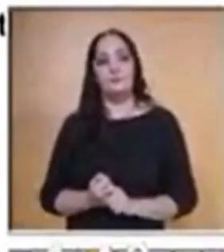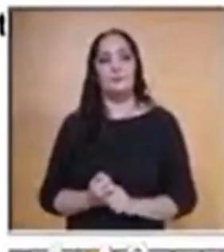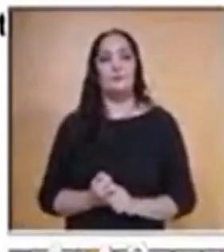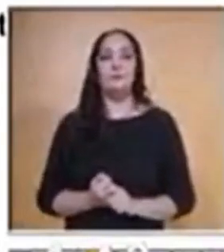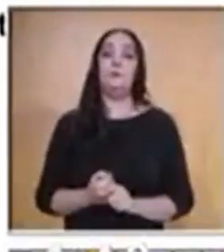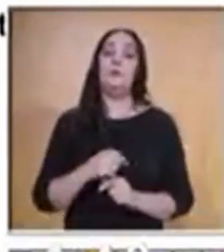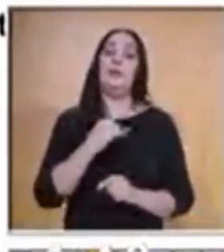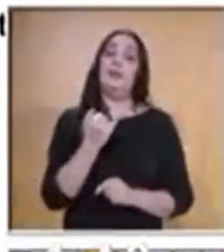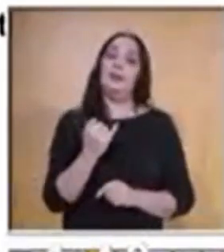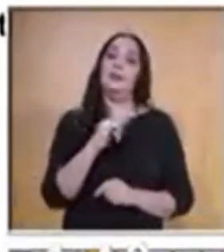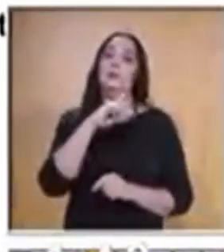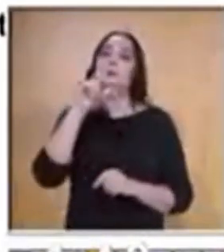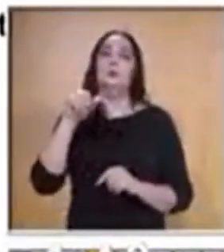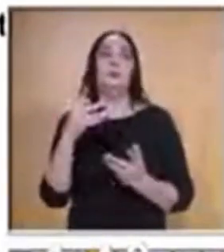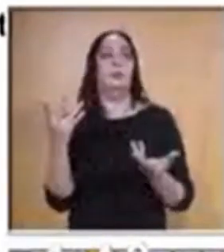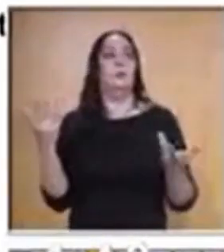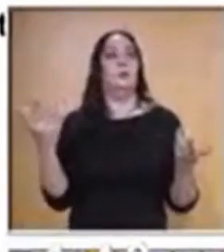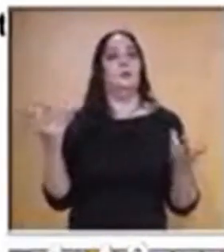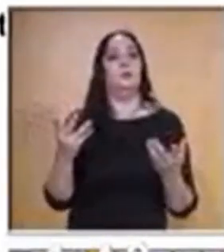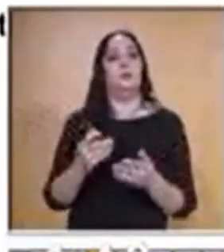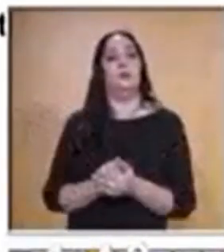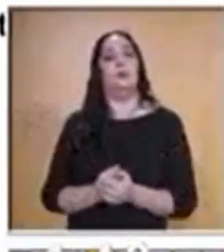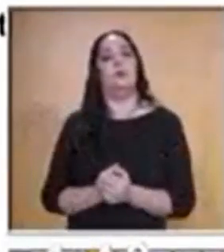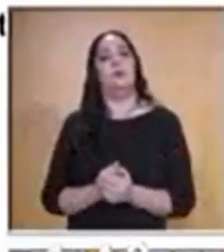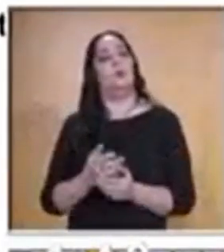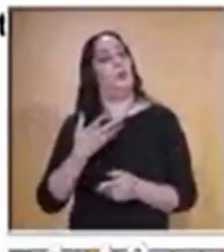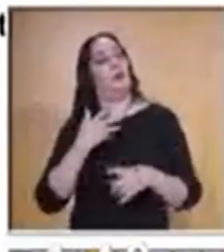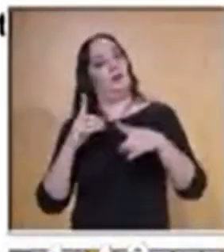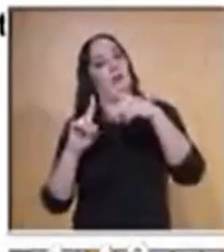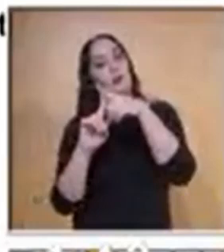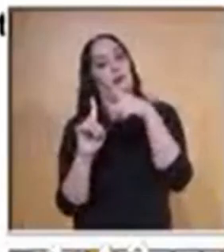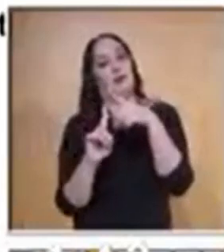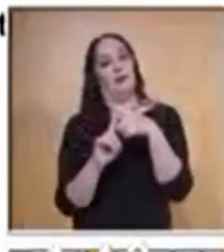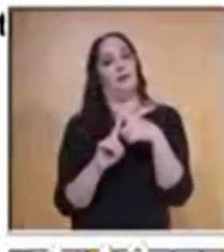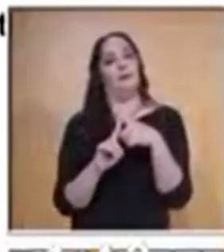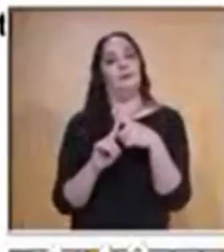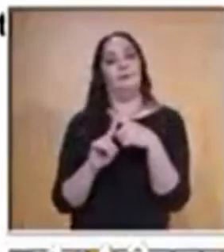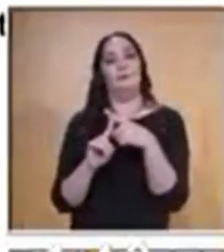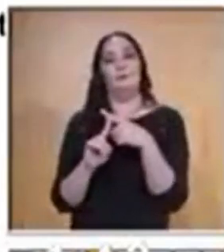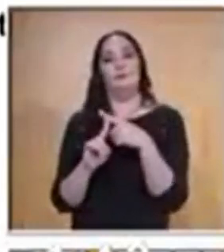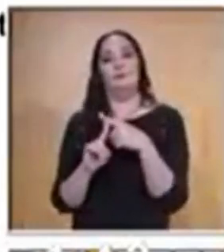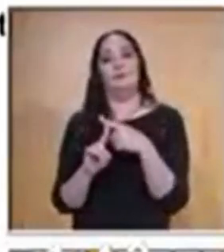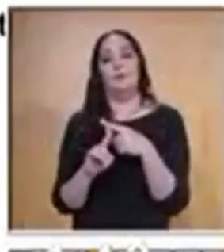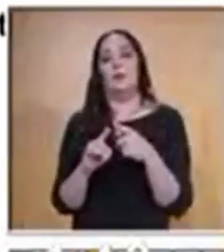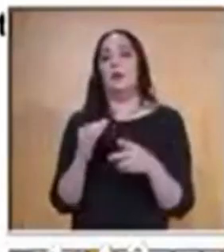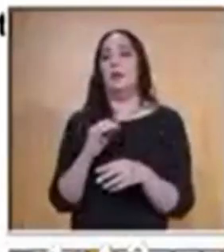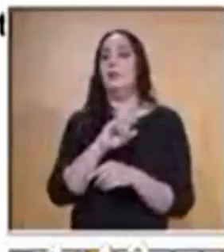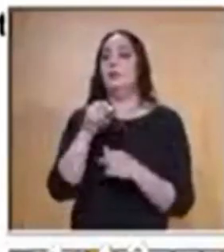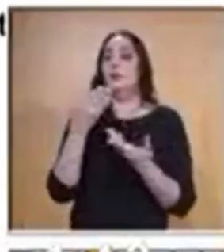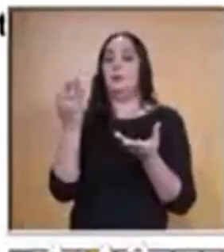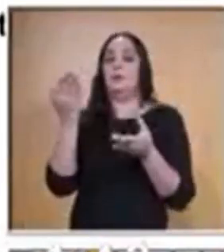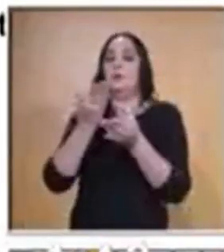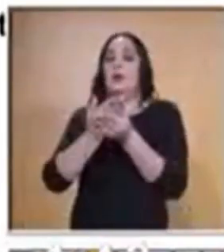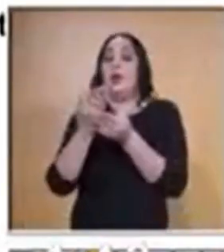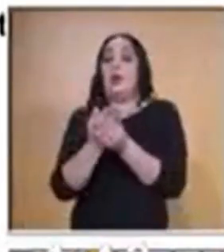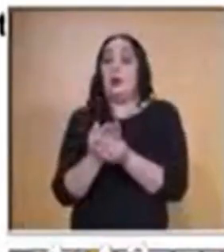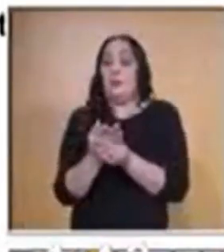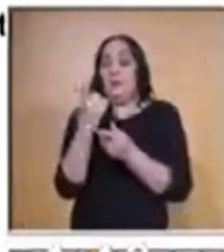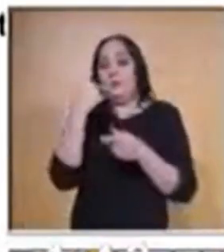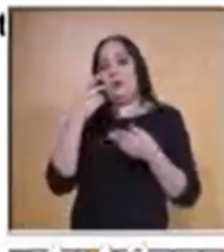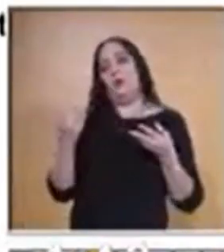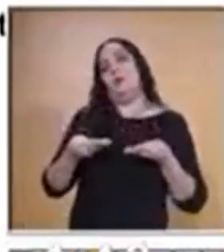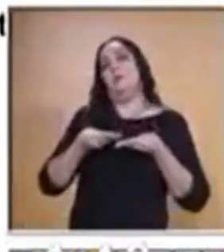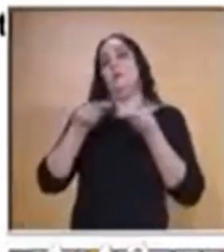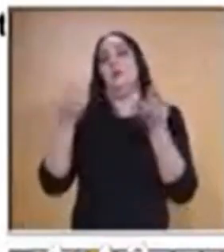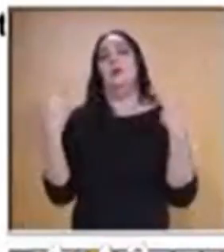Y al final pues vamos a tener una tarea, que es la que vamos a guardar en nuestra carpeta de evidencias, ¿verdad? Vamos a